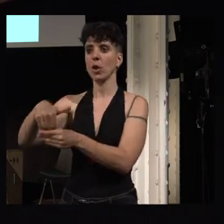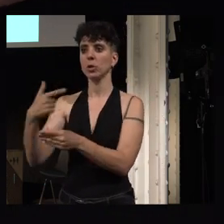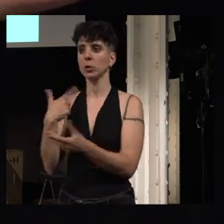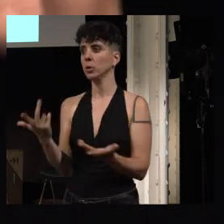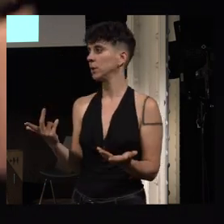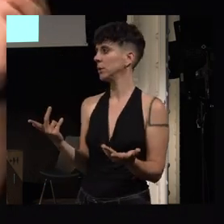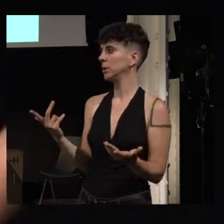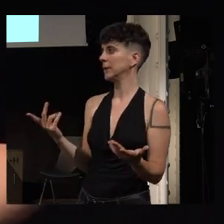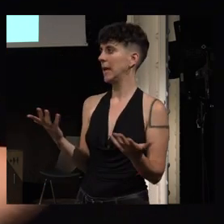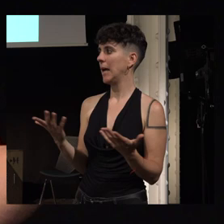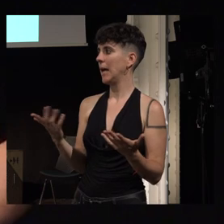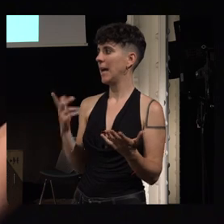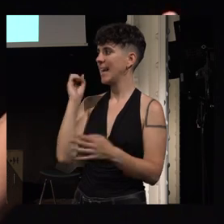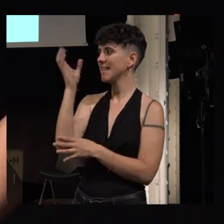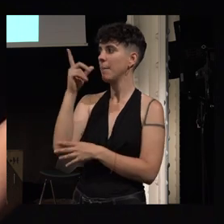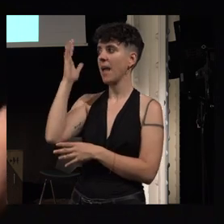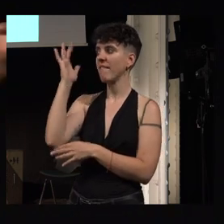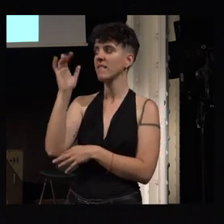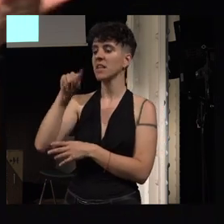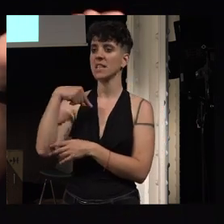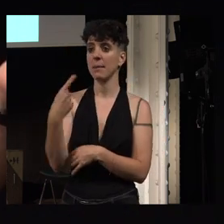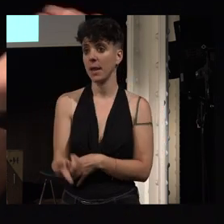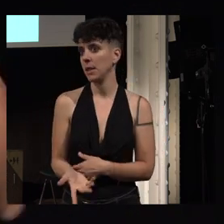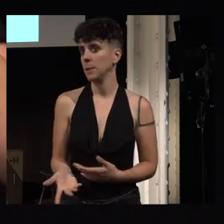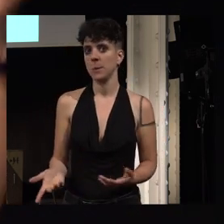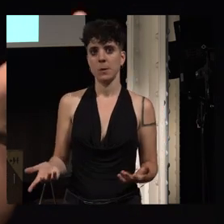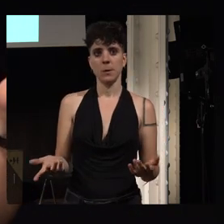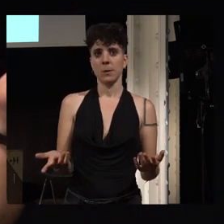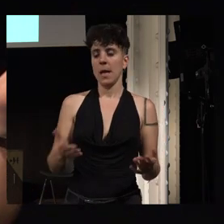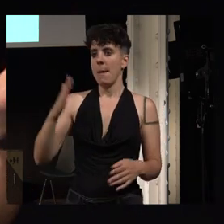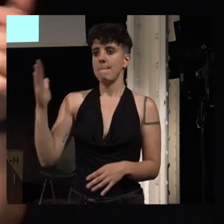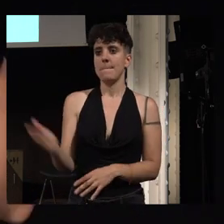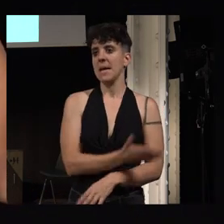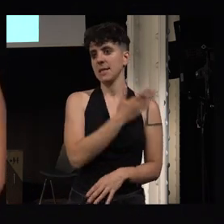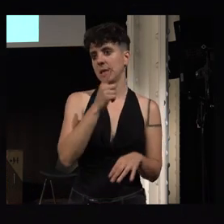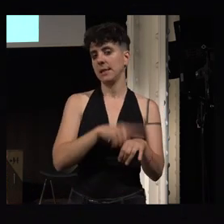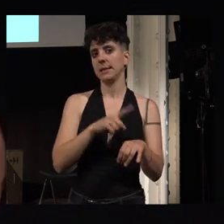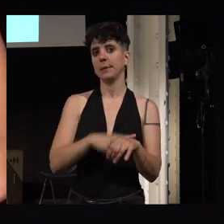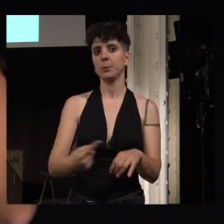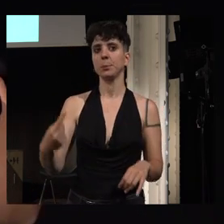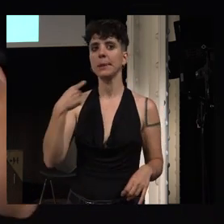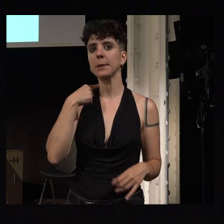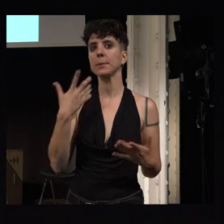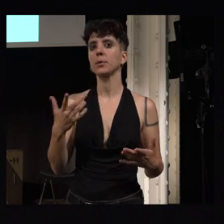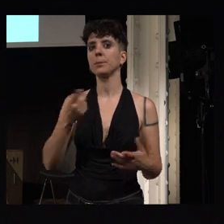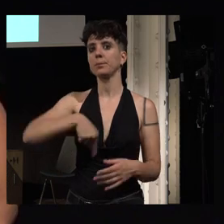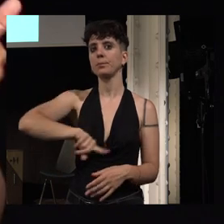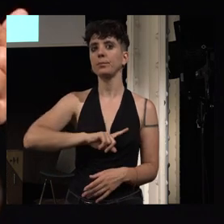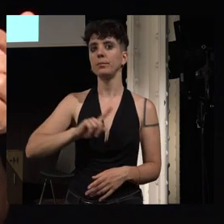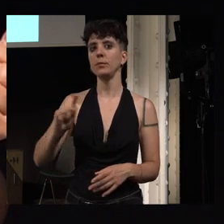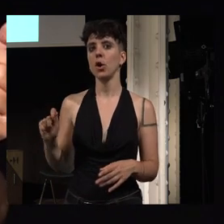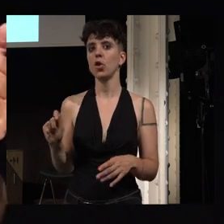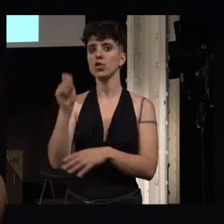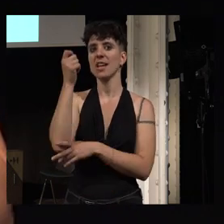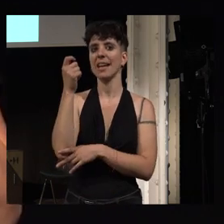quedado diciendo la asamblea es el viernes que viene, ¿sabes? Que dices... Se nos ha pasado el tiempo, ¿no? Pero tenemos que conseguir que la institución pueda